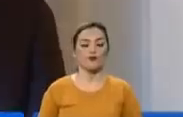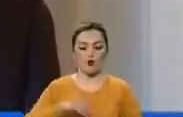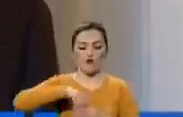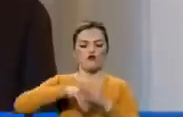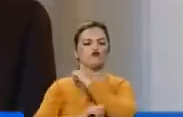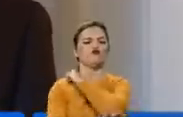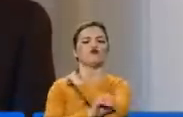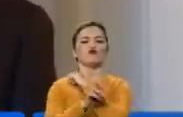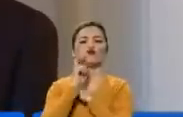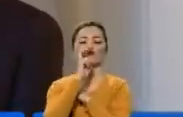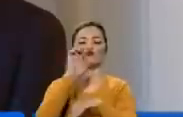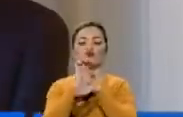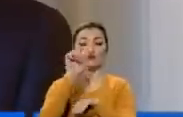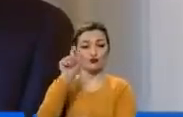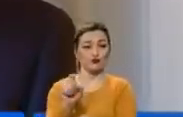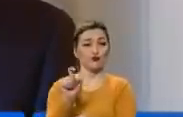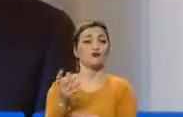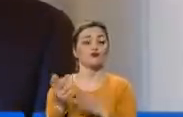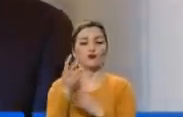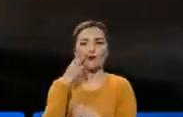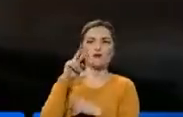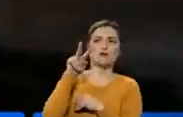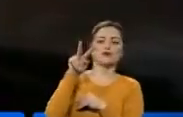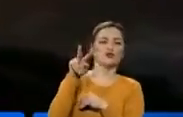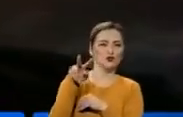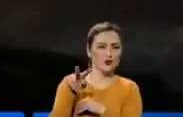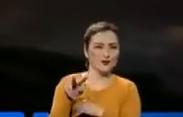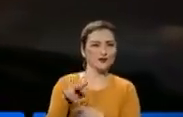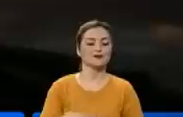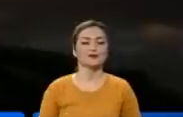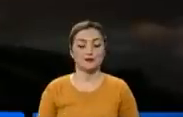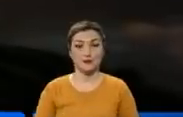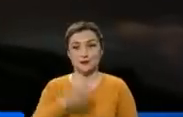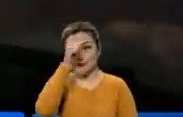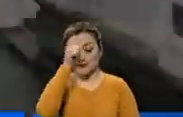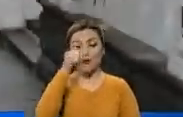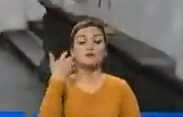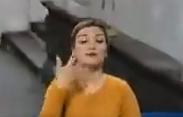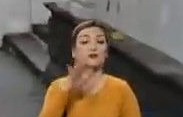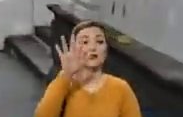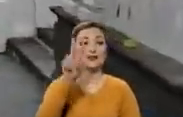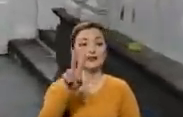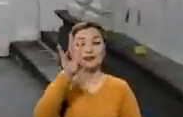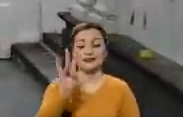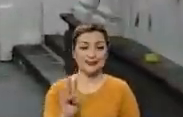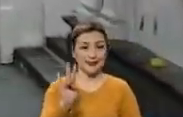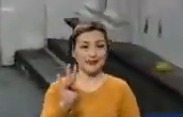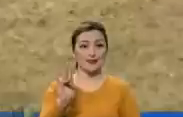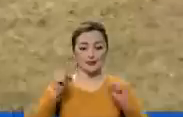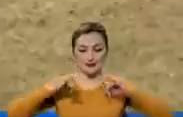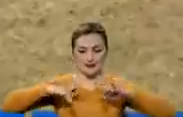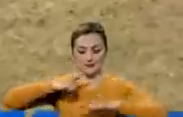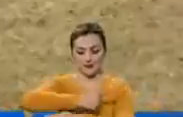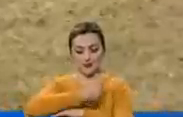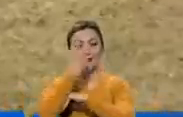Turística, que Ecuador necesita mucho el poder visualizarse. Justamente en este domingo 27 de septiembre, cuando se conmemora el